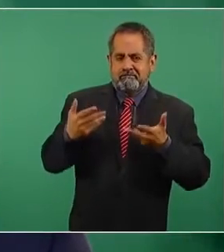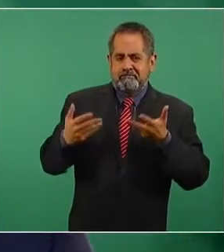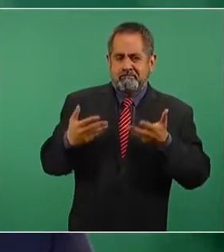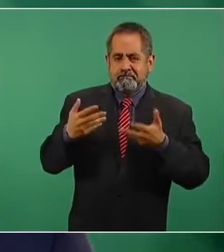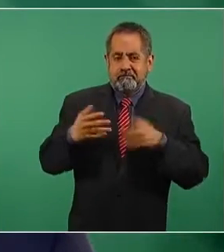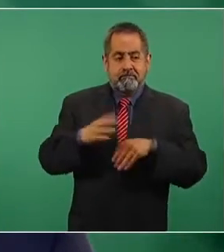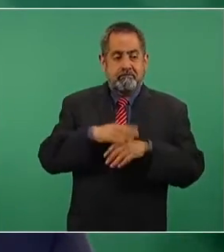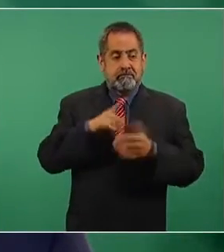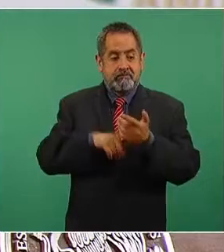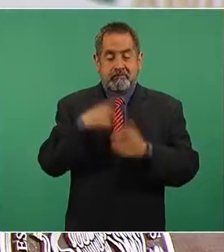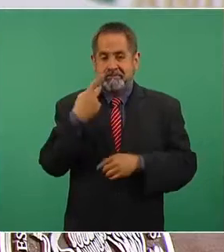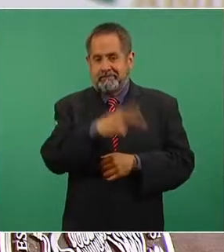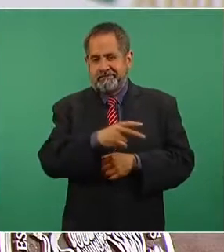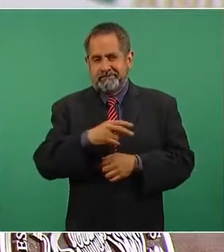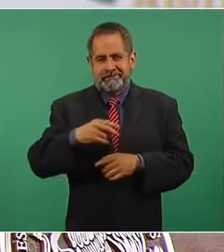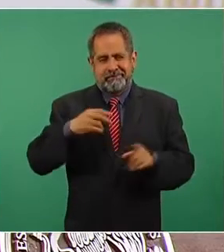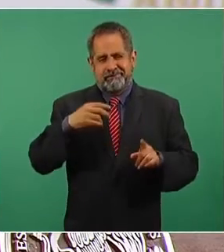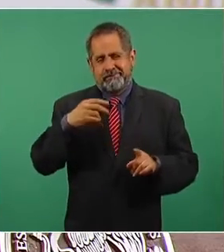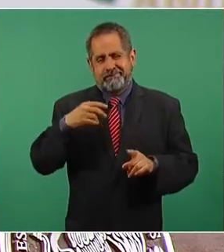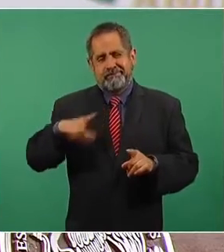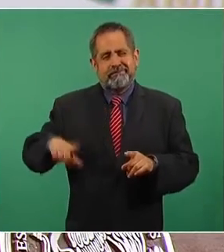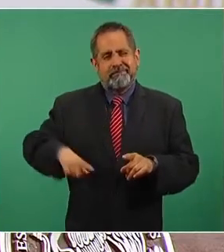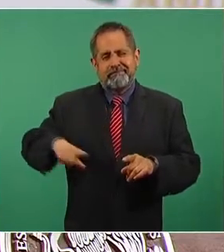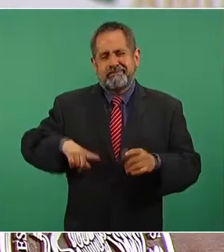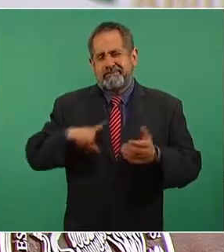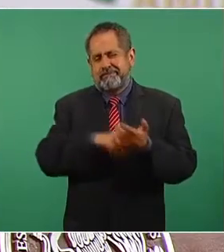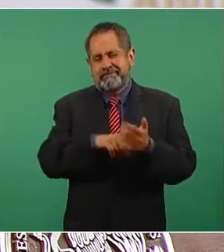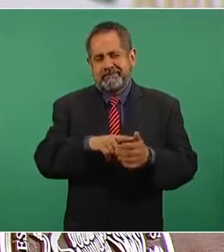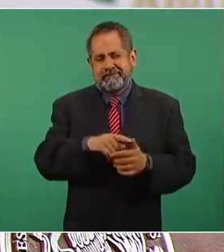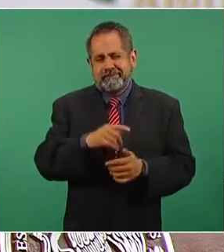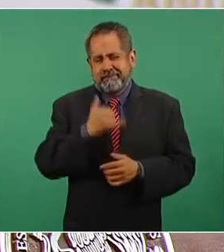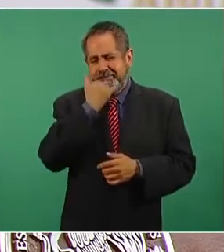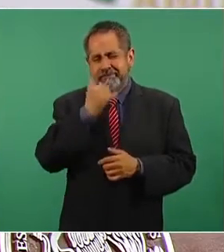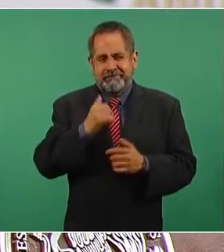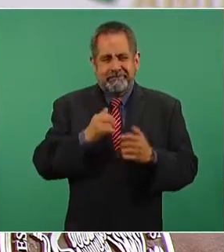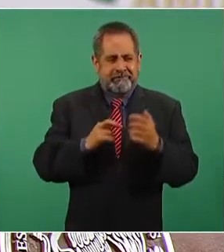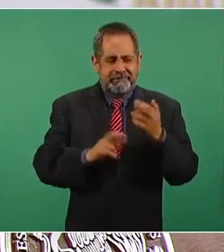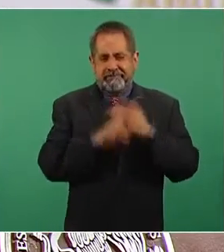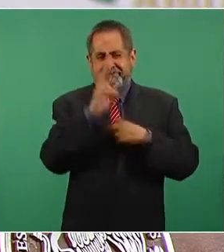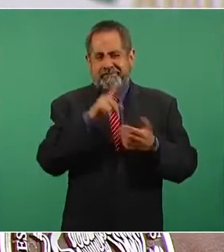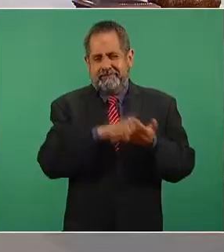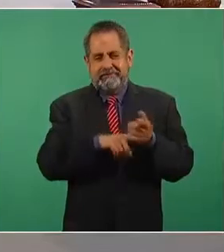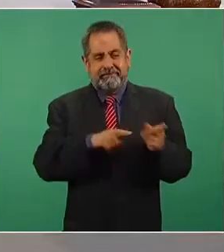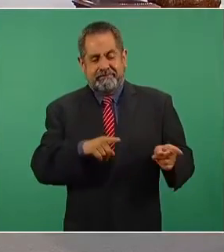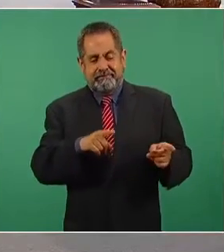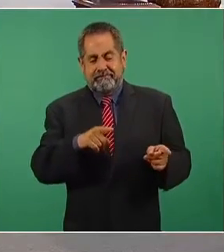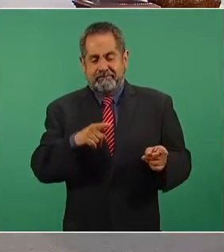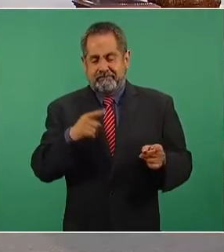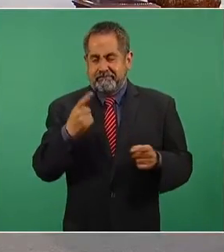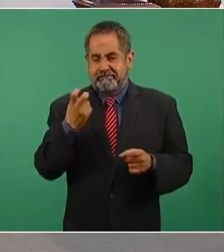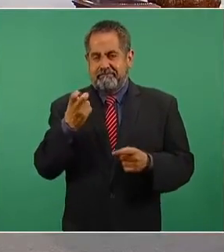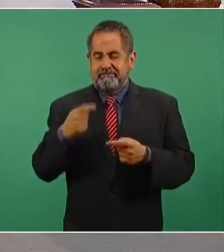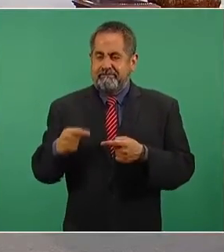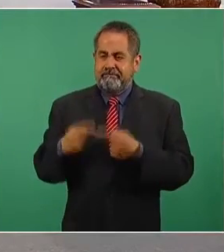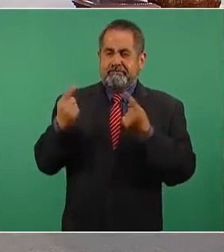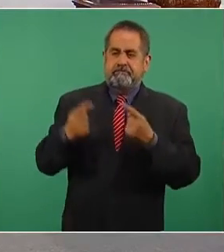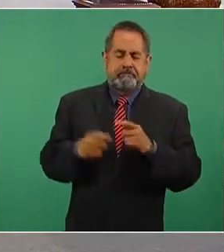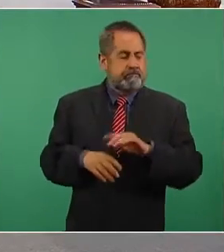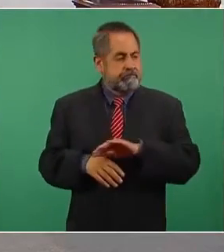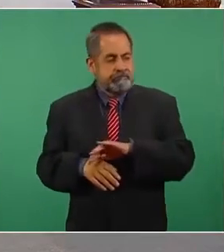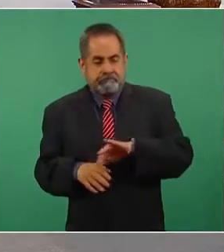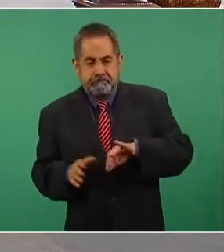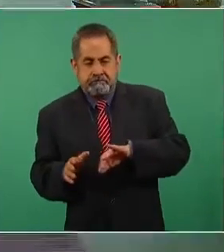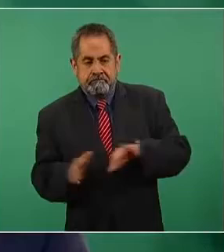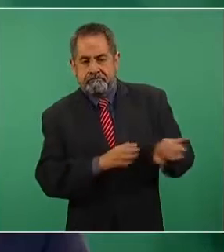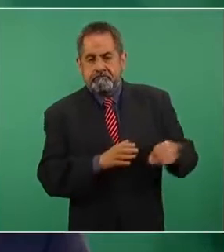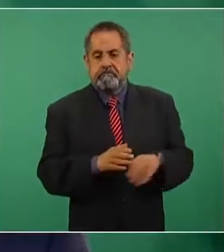político por parte del gobierno de facto. Y para nosotros estar acá es dar el impulso